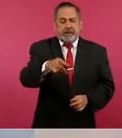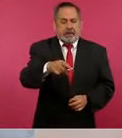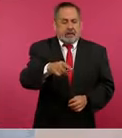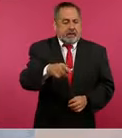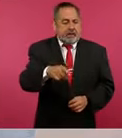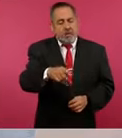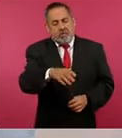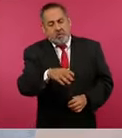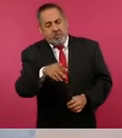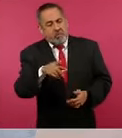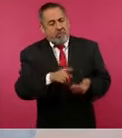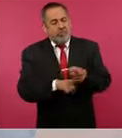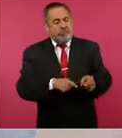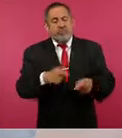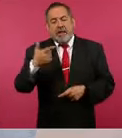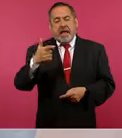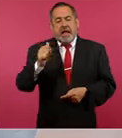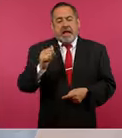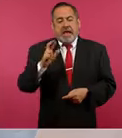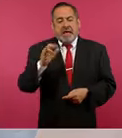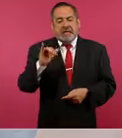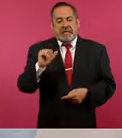silenciado de García Luna,